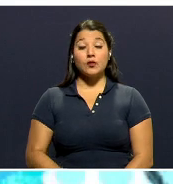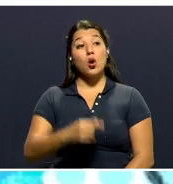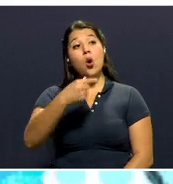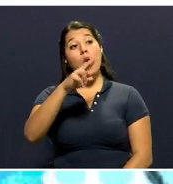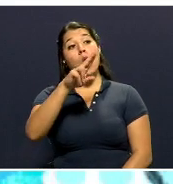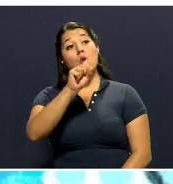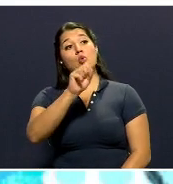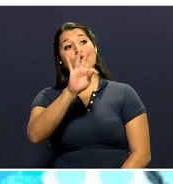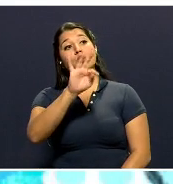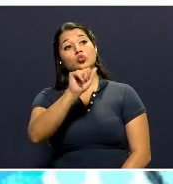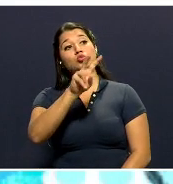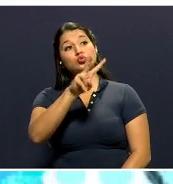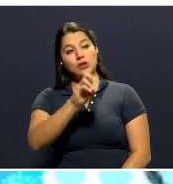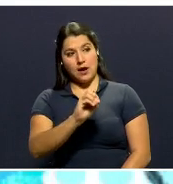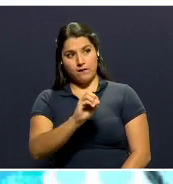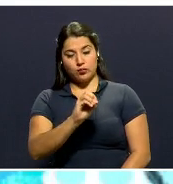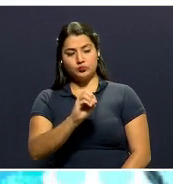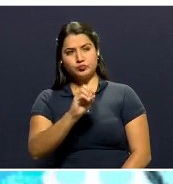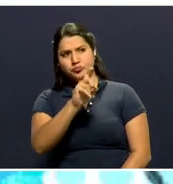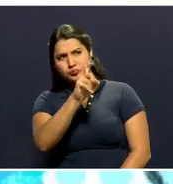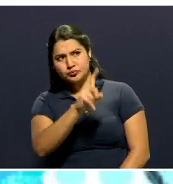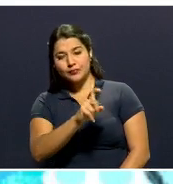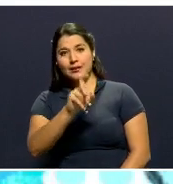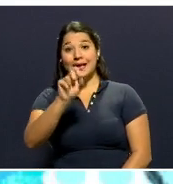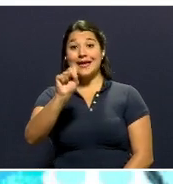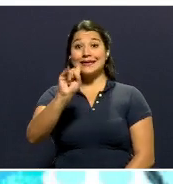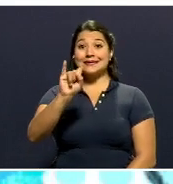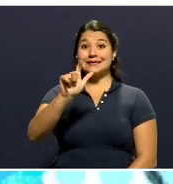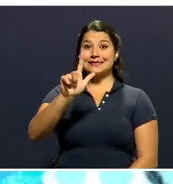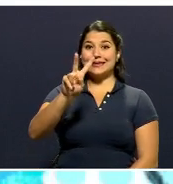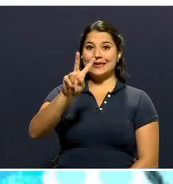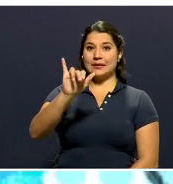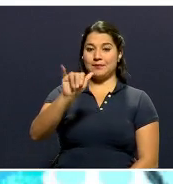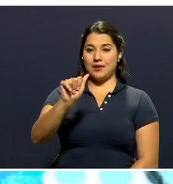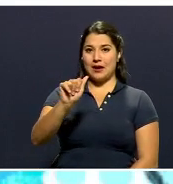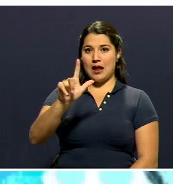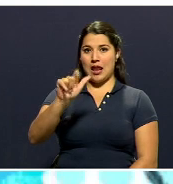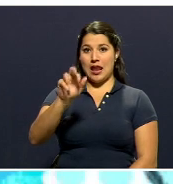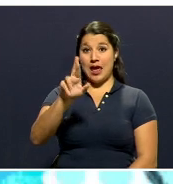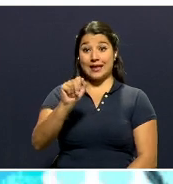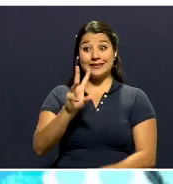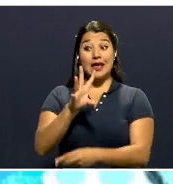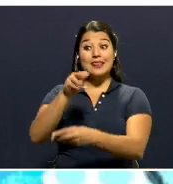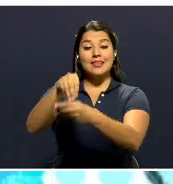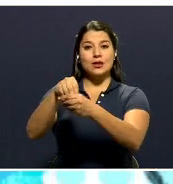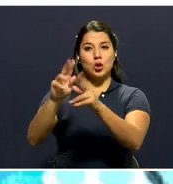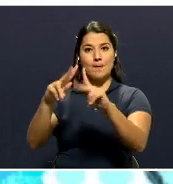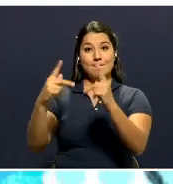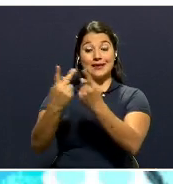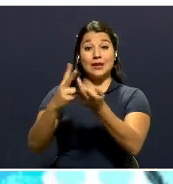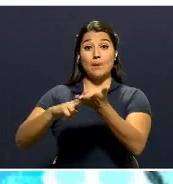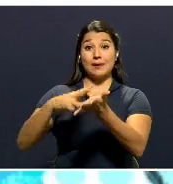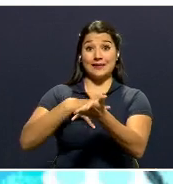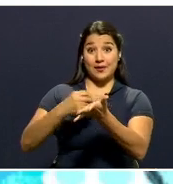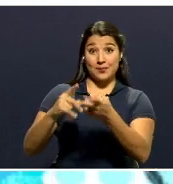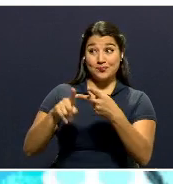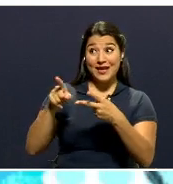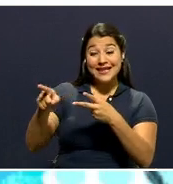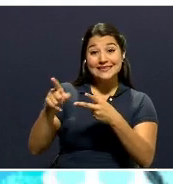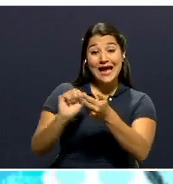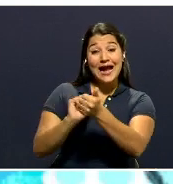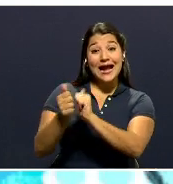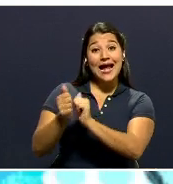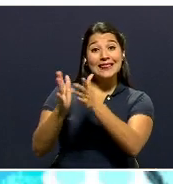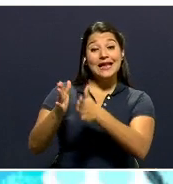Gustavo, Silvia Lara proviene del Tronco de Liberación Nacional, fue candidata a vicepresidenta